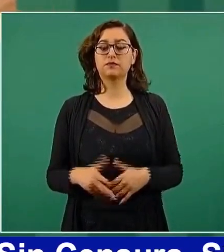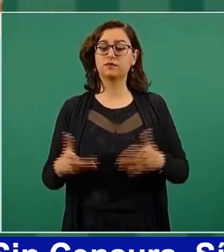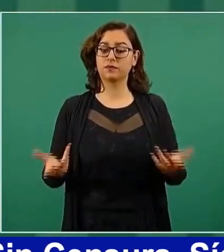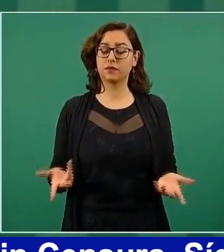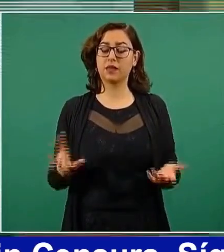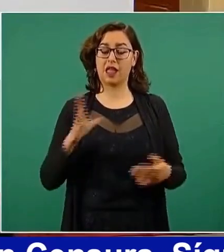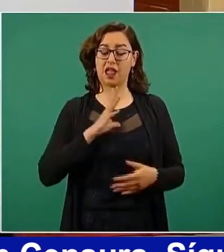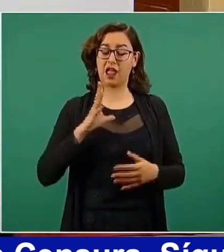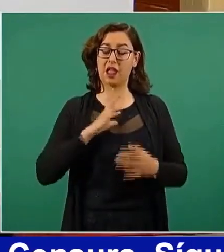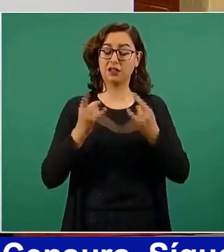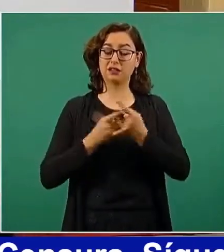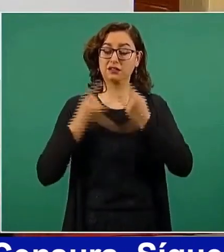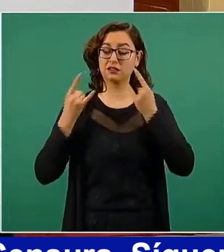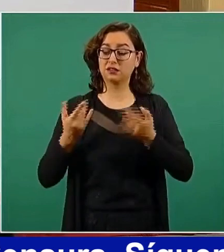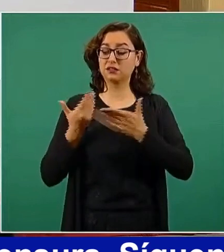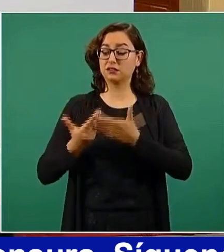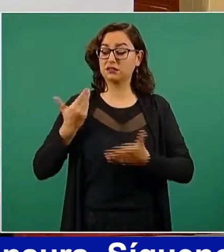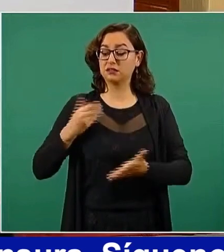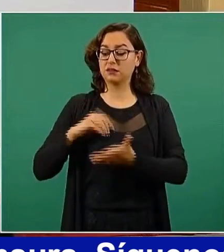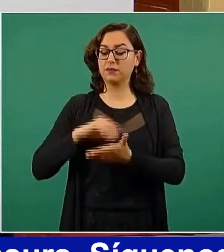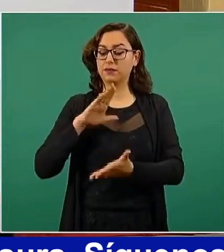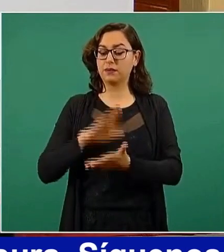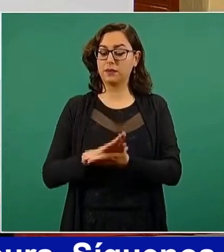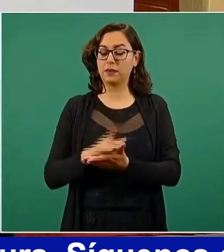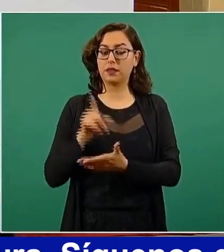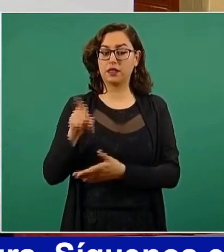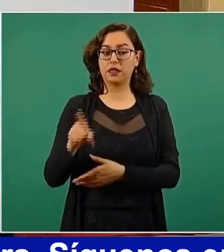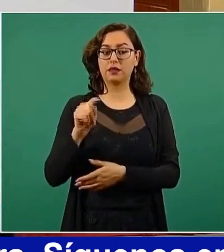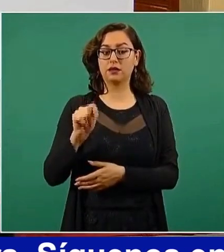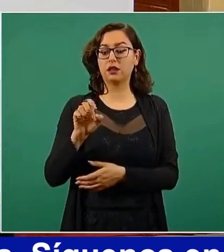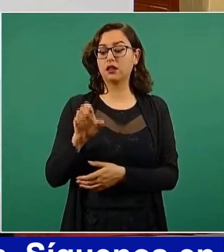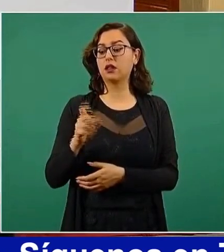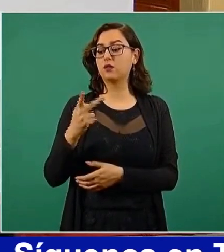magistrados del Tribunal Electoral